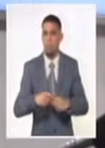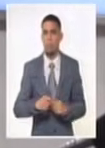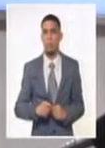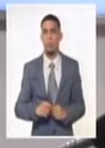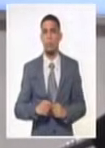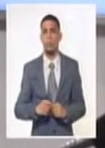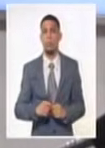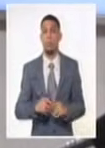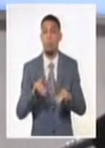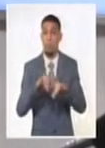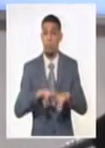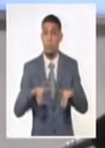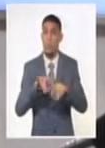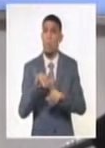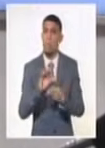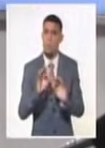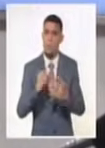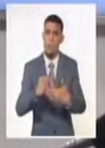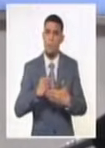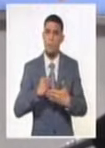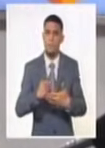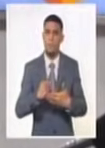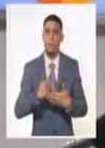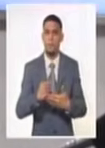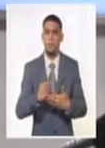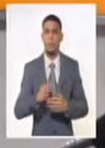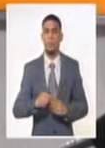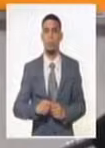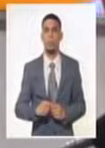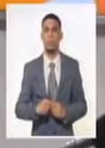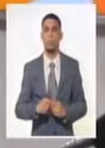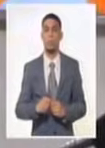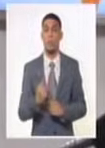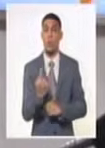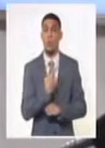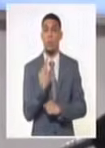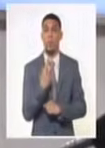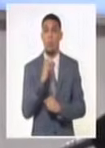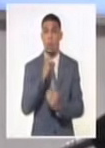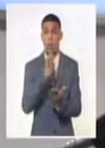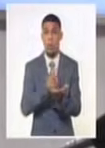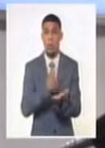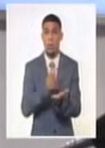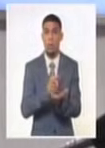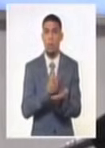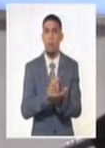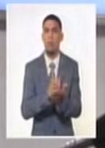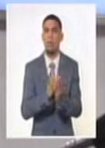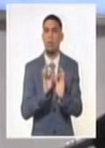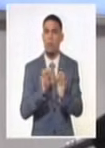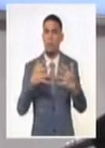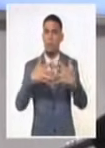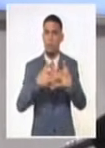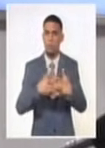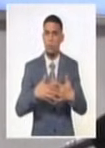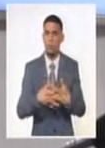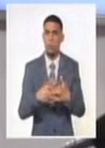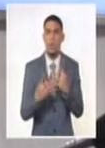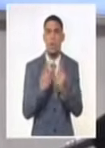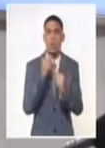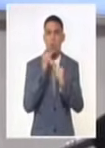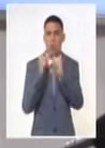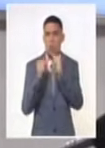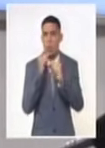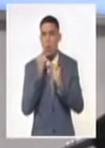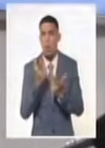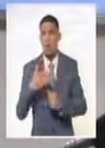me animo sobre todo a expresar esto porque nosotros vamos a mantener, como hasta ahora, un monitoreo permanente de las inquietudes, de las